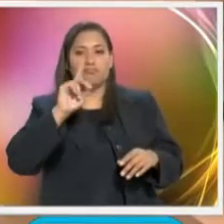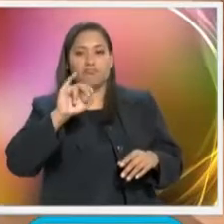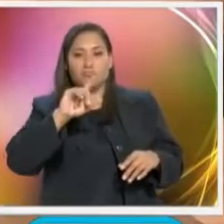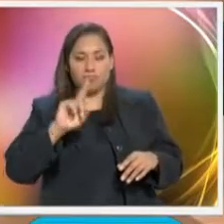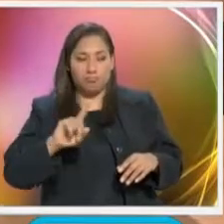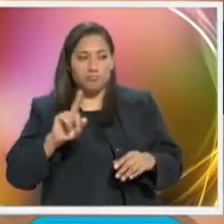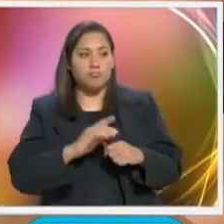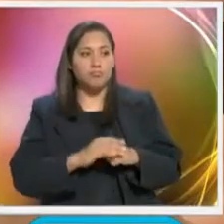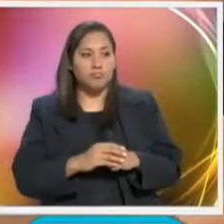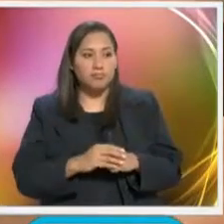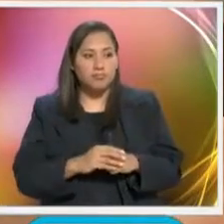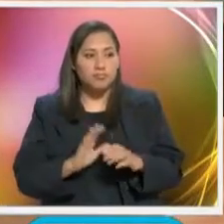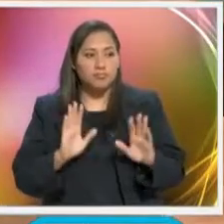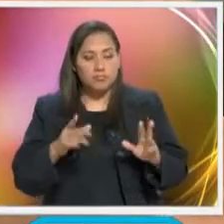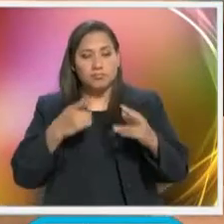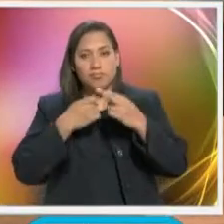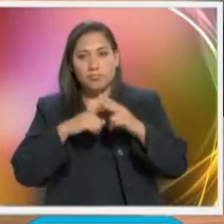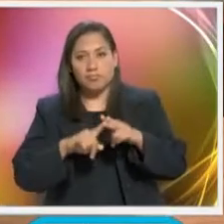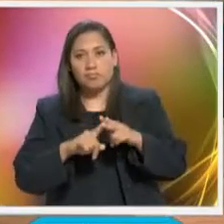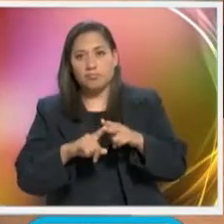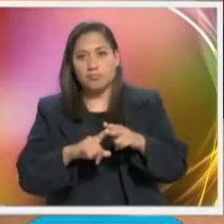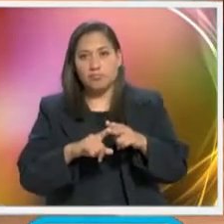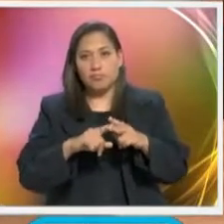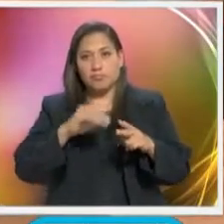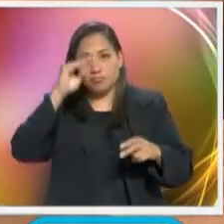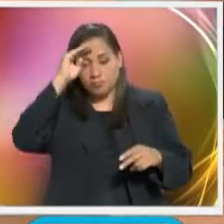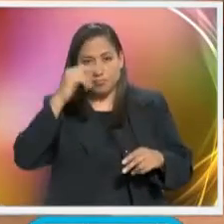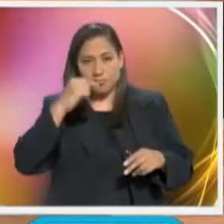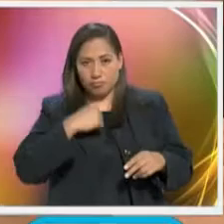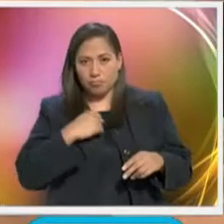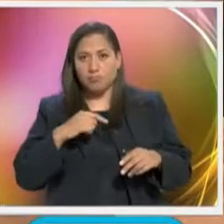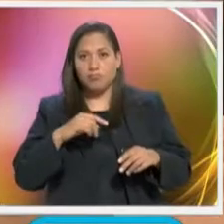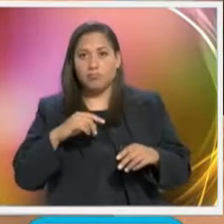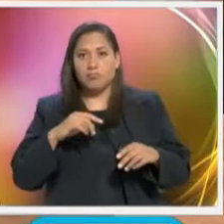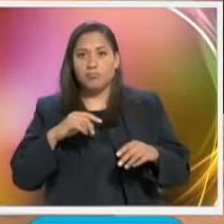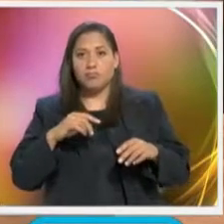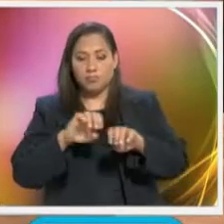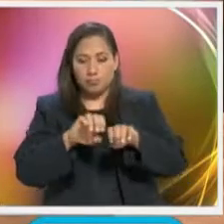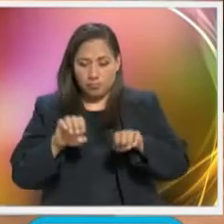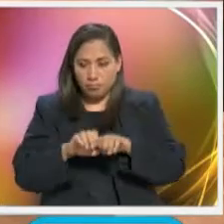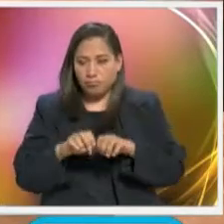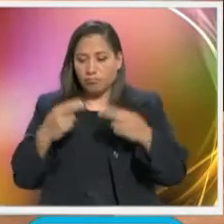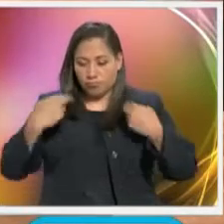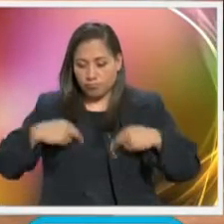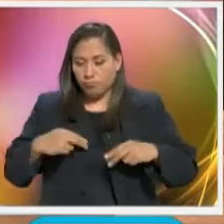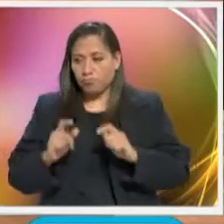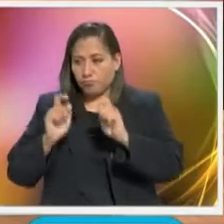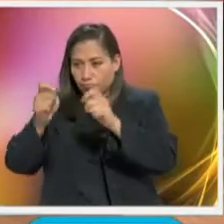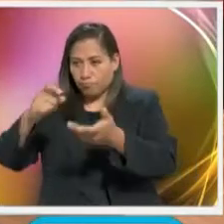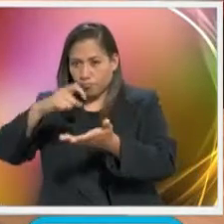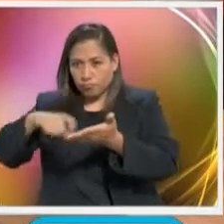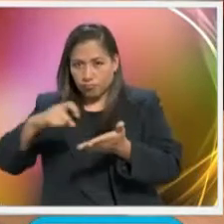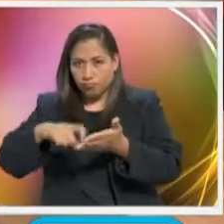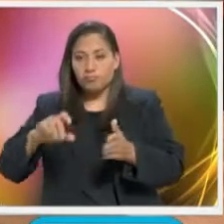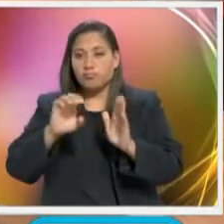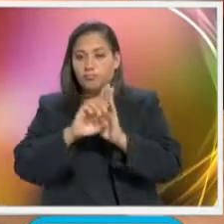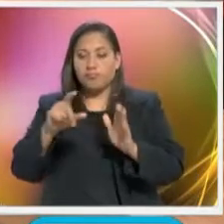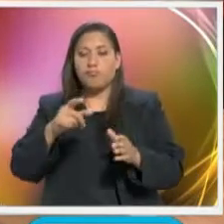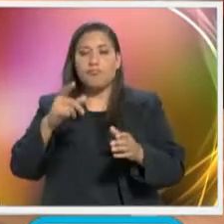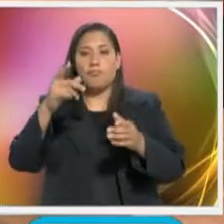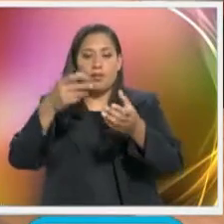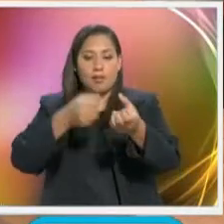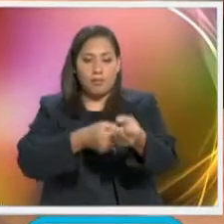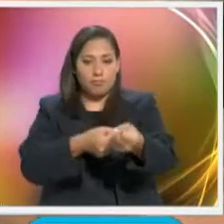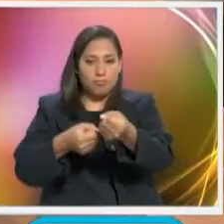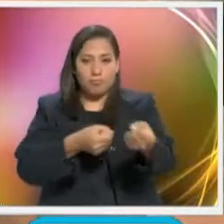y etcétera, se empiezan a pues decir, bueno, ya habrá que comprarles el equipo pertinente a los bomberos, ¿no? En ese caso, sí. la bomba, porque por eso se